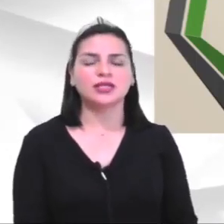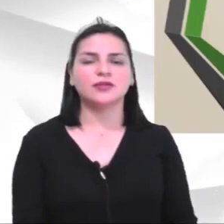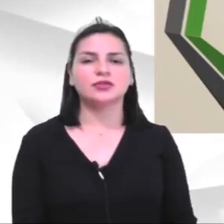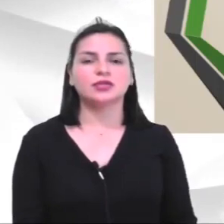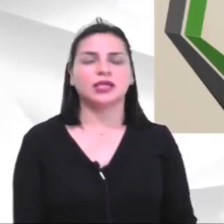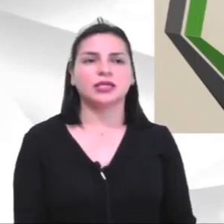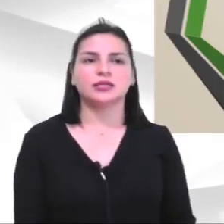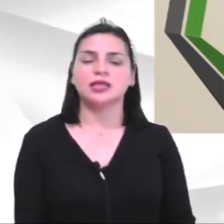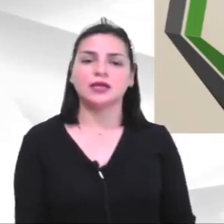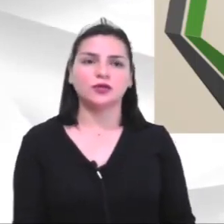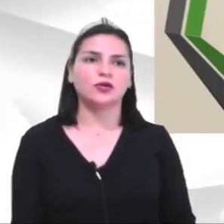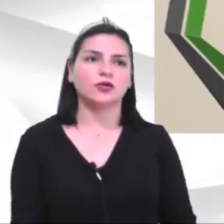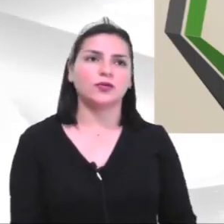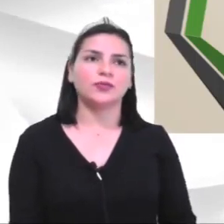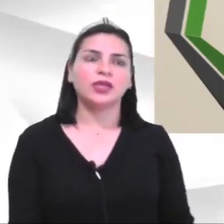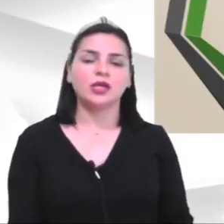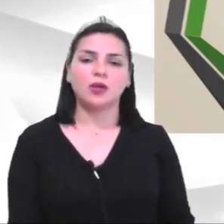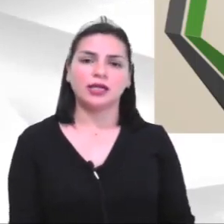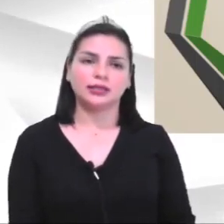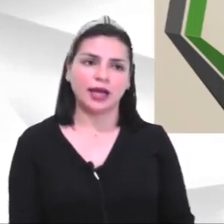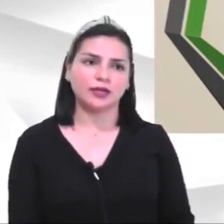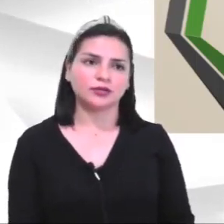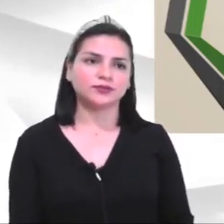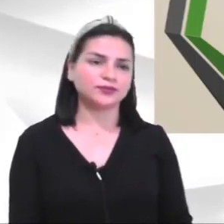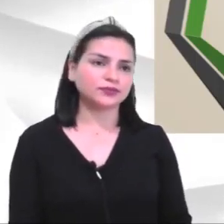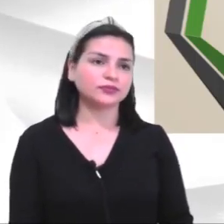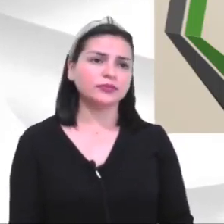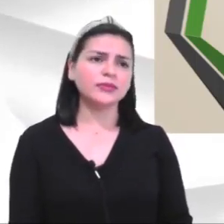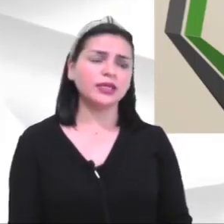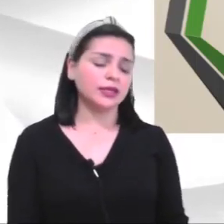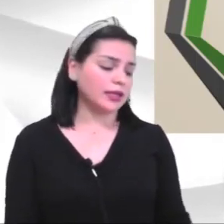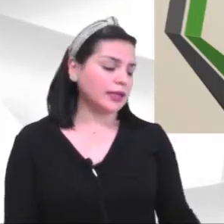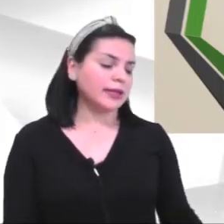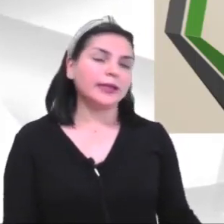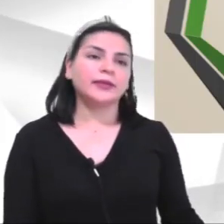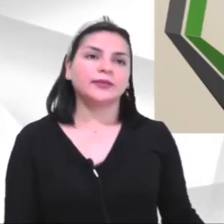no estamos siendo igualitarios.